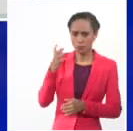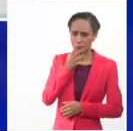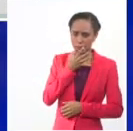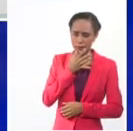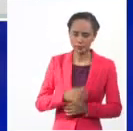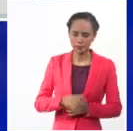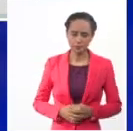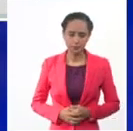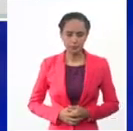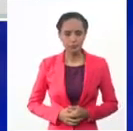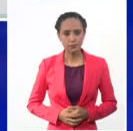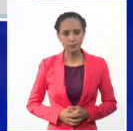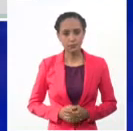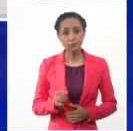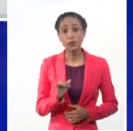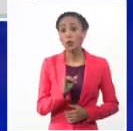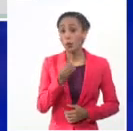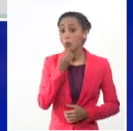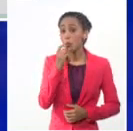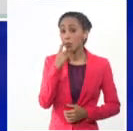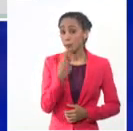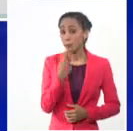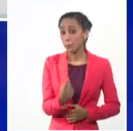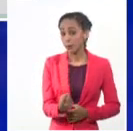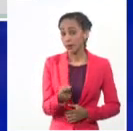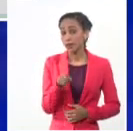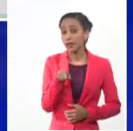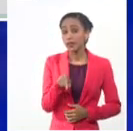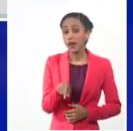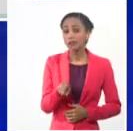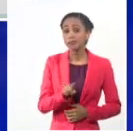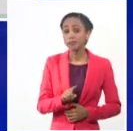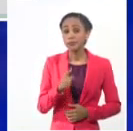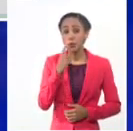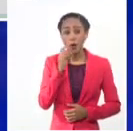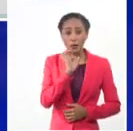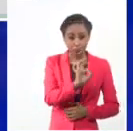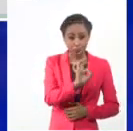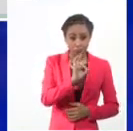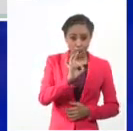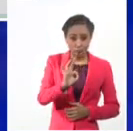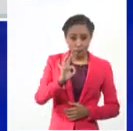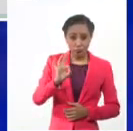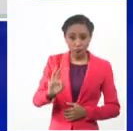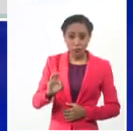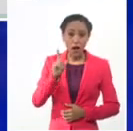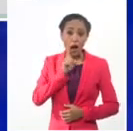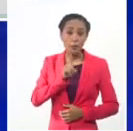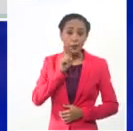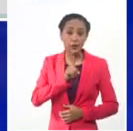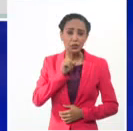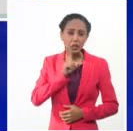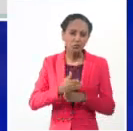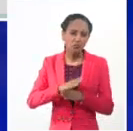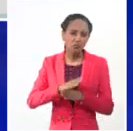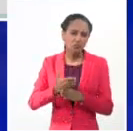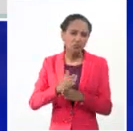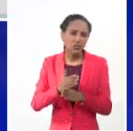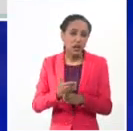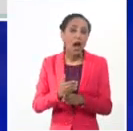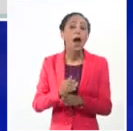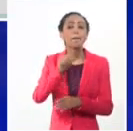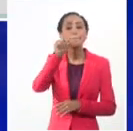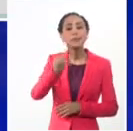puede apreciar, porque lo que está en bolitas amarillas son los casos positivos, las muestras